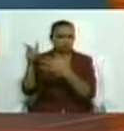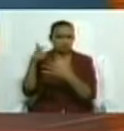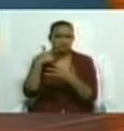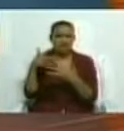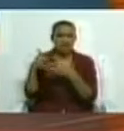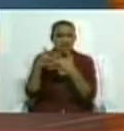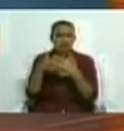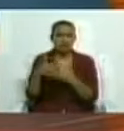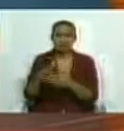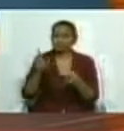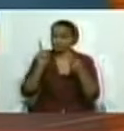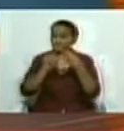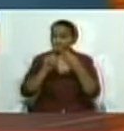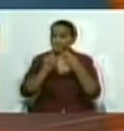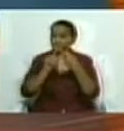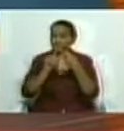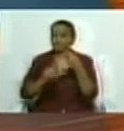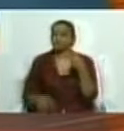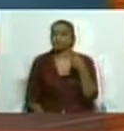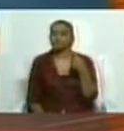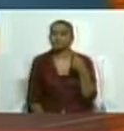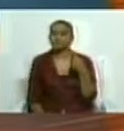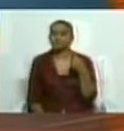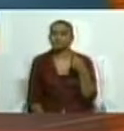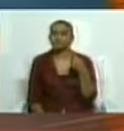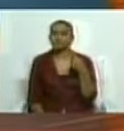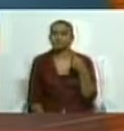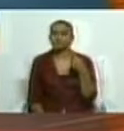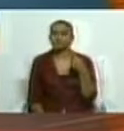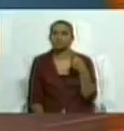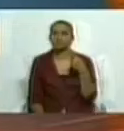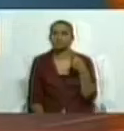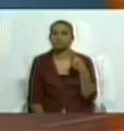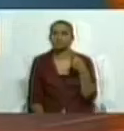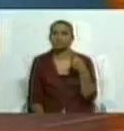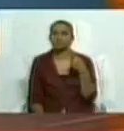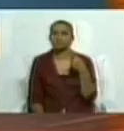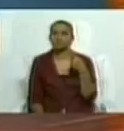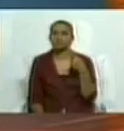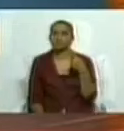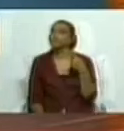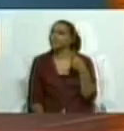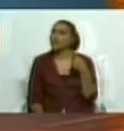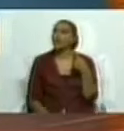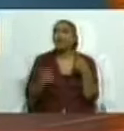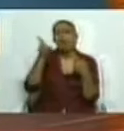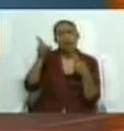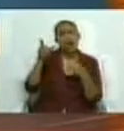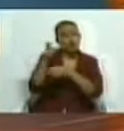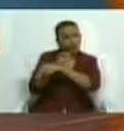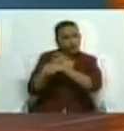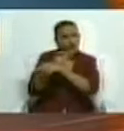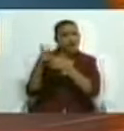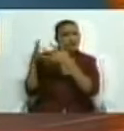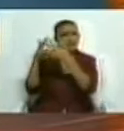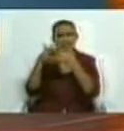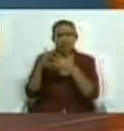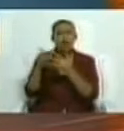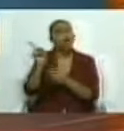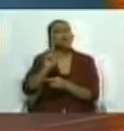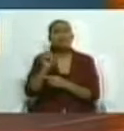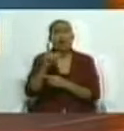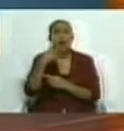la primera que no se deja utilizar por los enemigos de Venezuela Estados Unidos es por